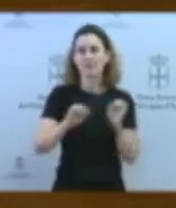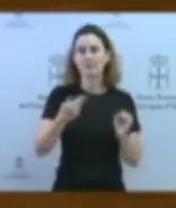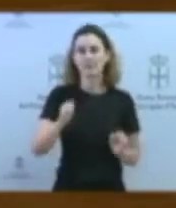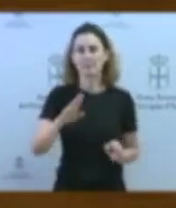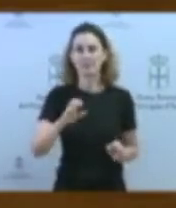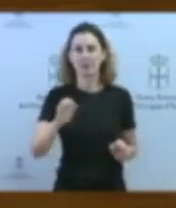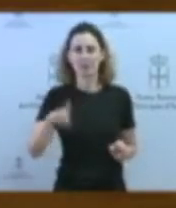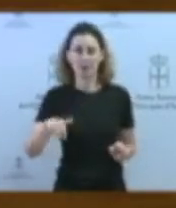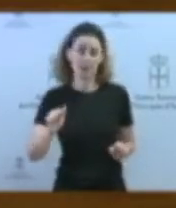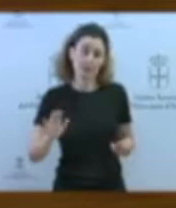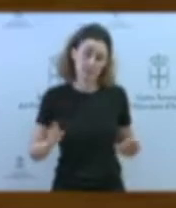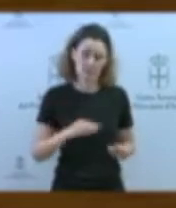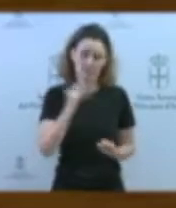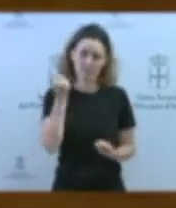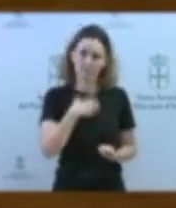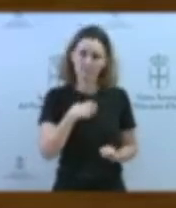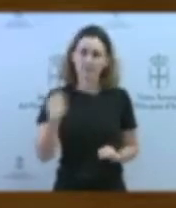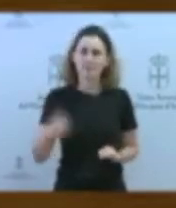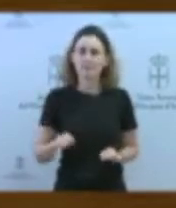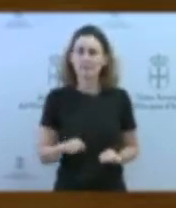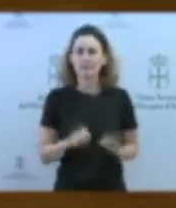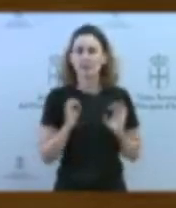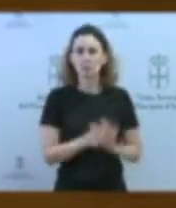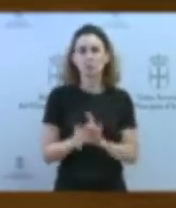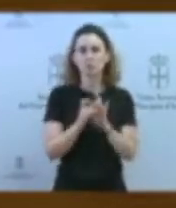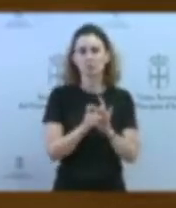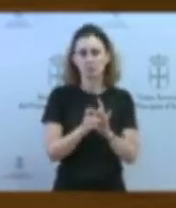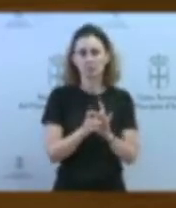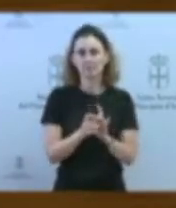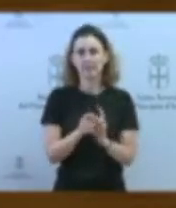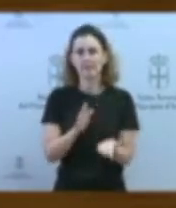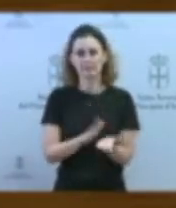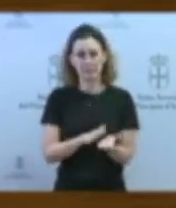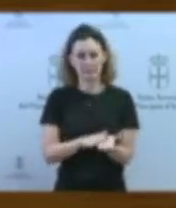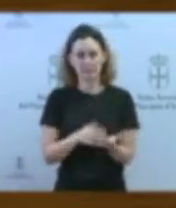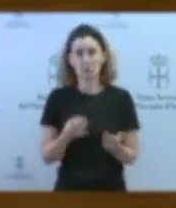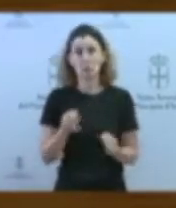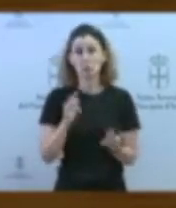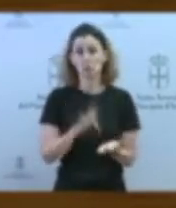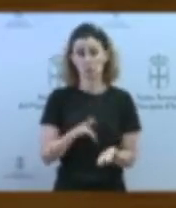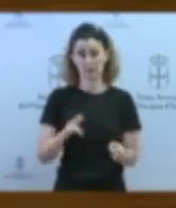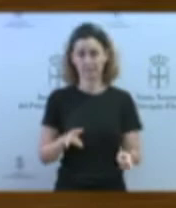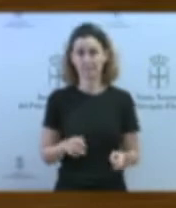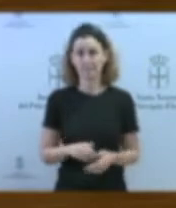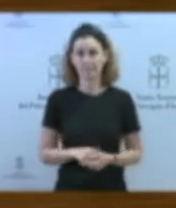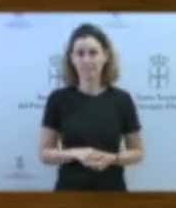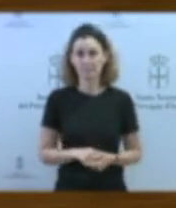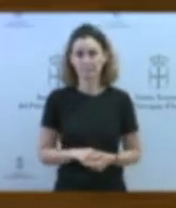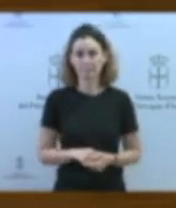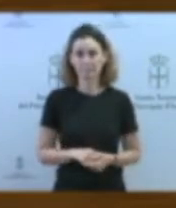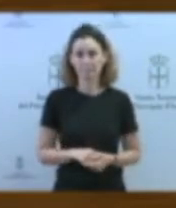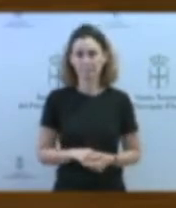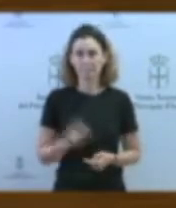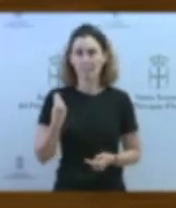de la Unión Deportiva Las Palmas, Miguel Ángel Ramírez, fue indultado tras ser sentenciado a 3 años de cárcel por